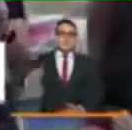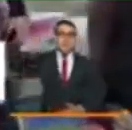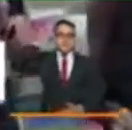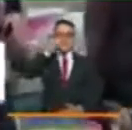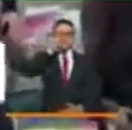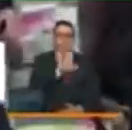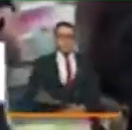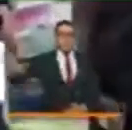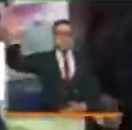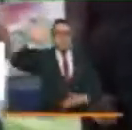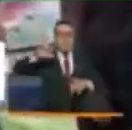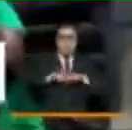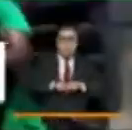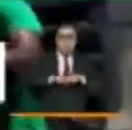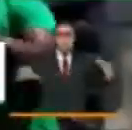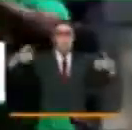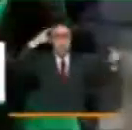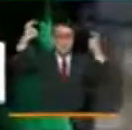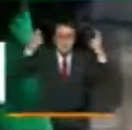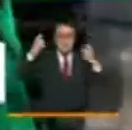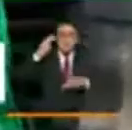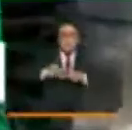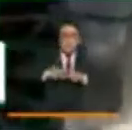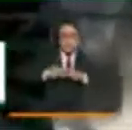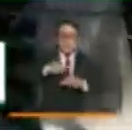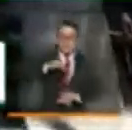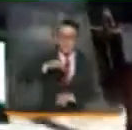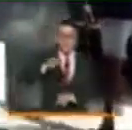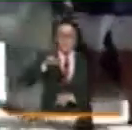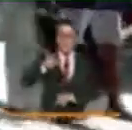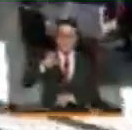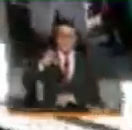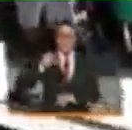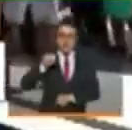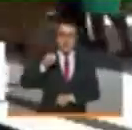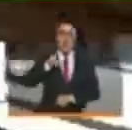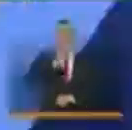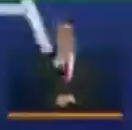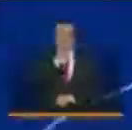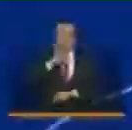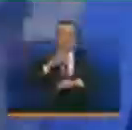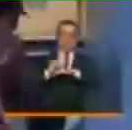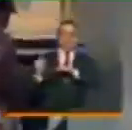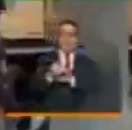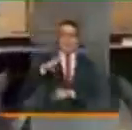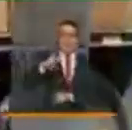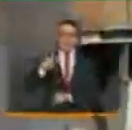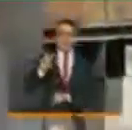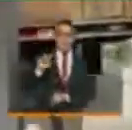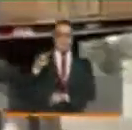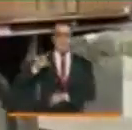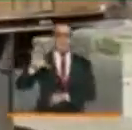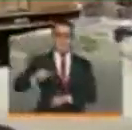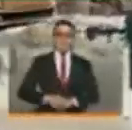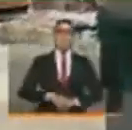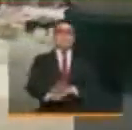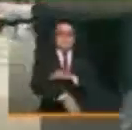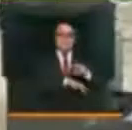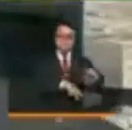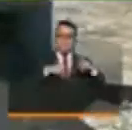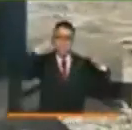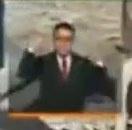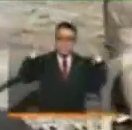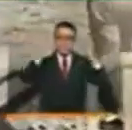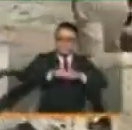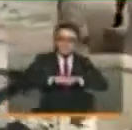Gobierno Nacional lanzó estrategia Misión Cosecha de Agua para Providencia. El Ministerio de Agricultura lanzó la